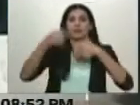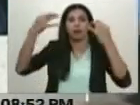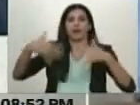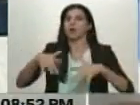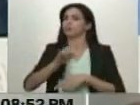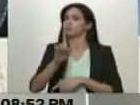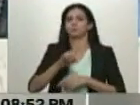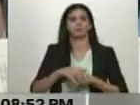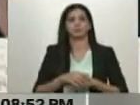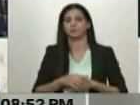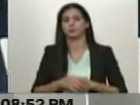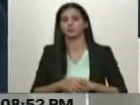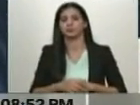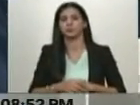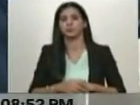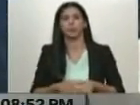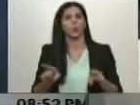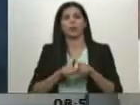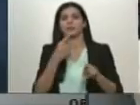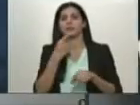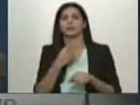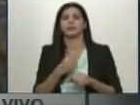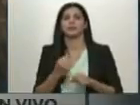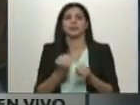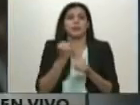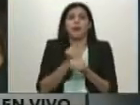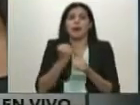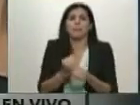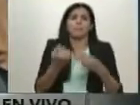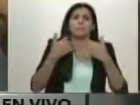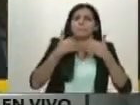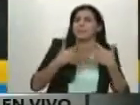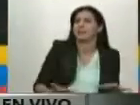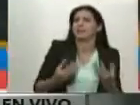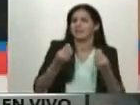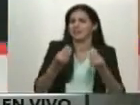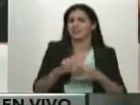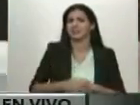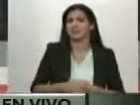Sería como dice el dicho, ¿no? Trabajando palapa. ¿Qué dicen?